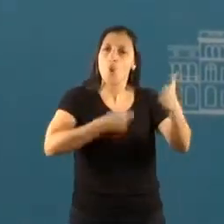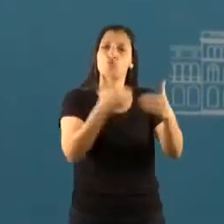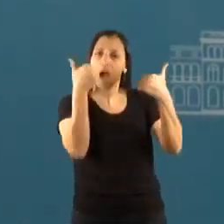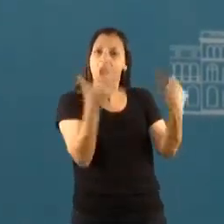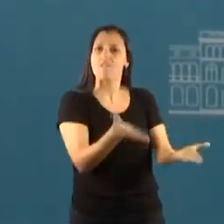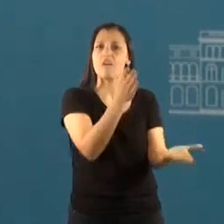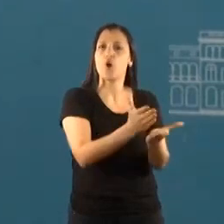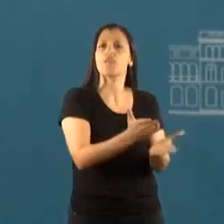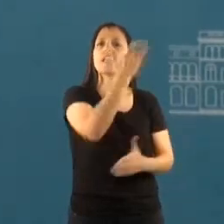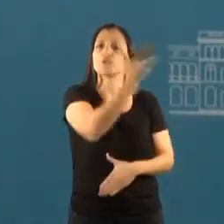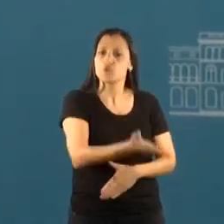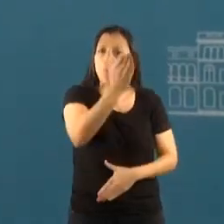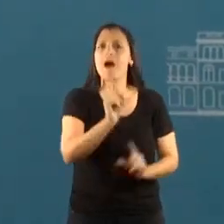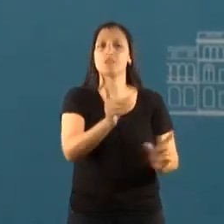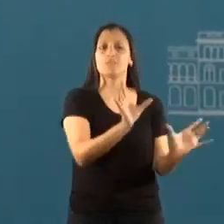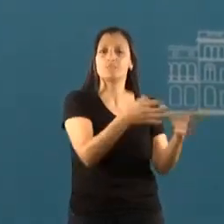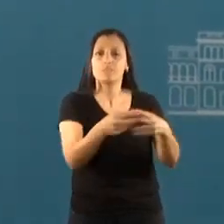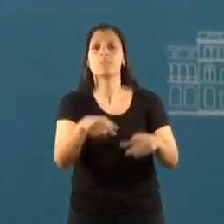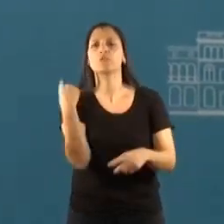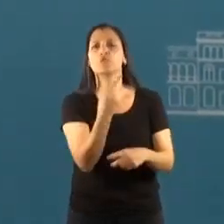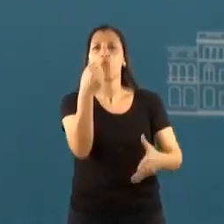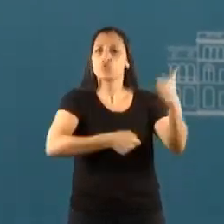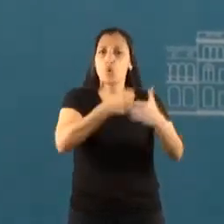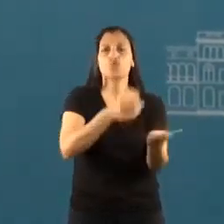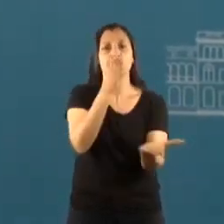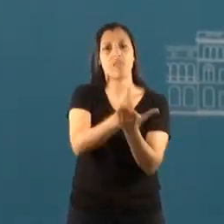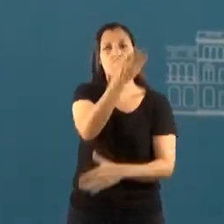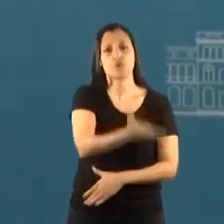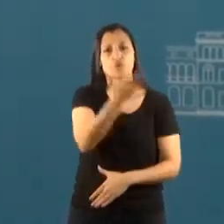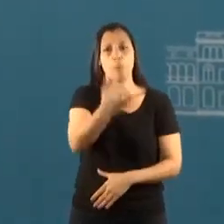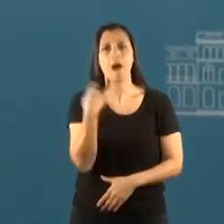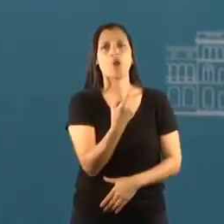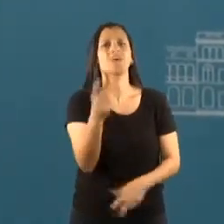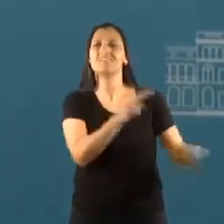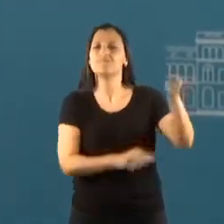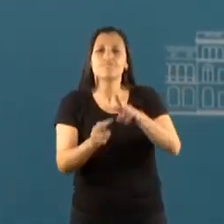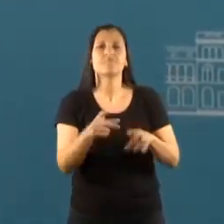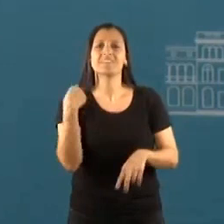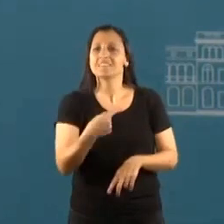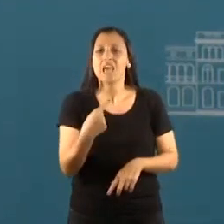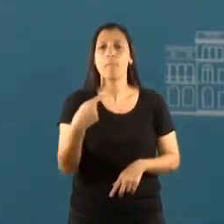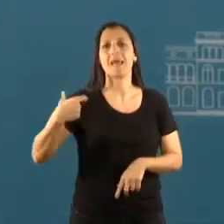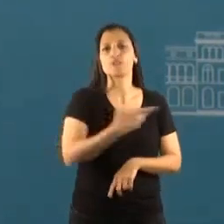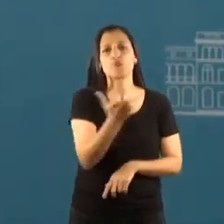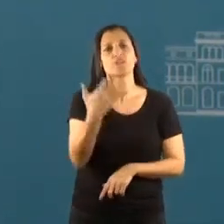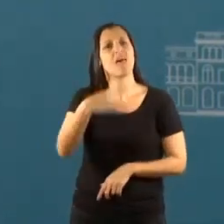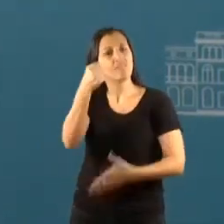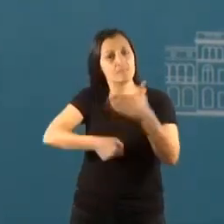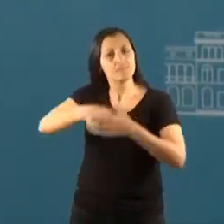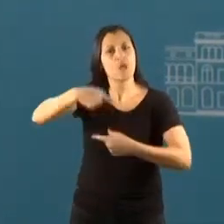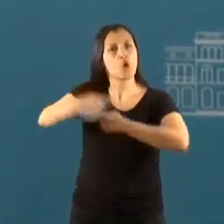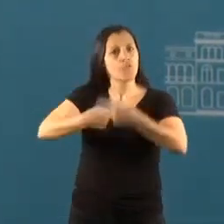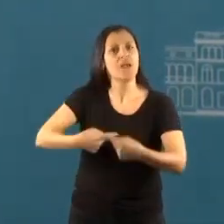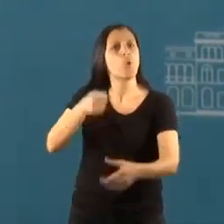de los organismos de derechos humanos, siempre como baluarte para toda nuestra sociedad, tenemos que seguir luchando contra